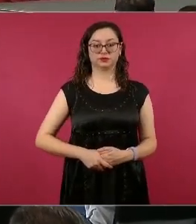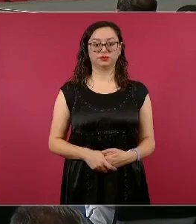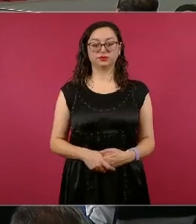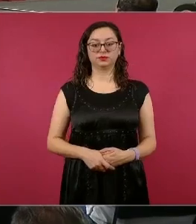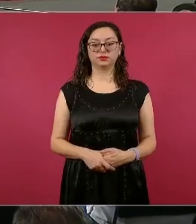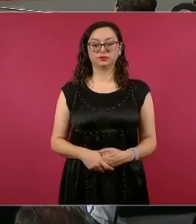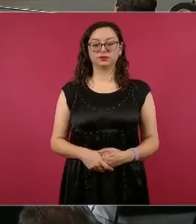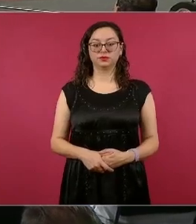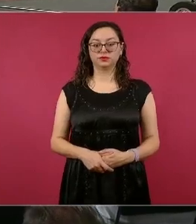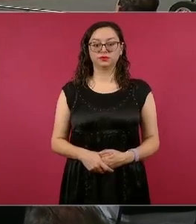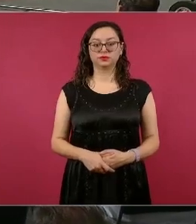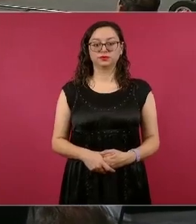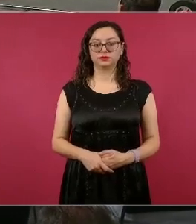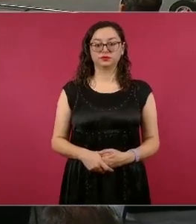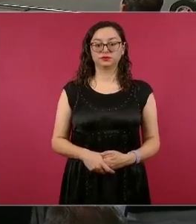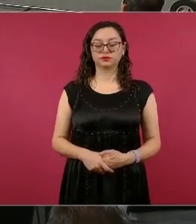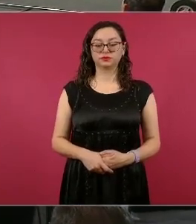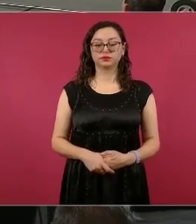Gracias. Vamos a seguir.